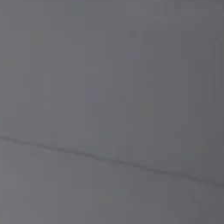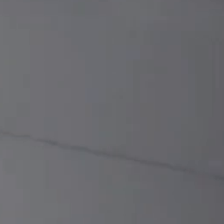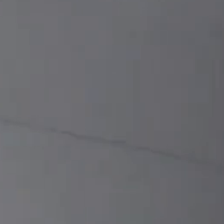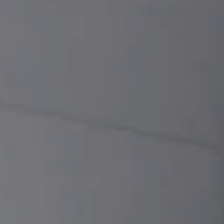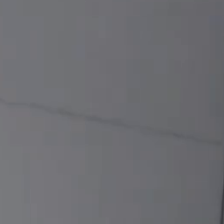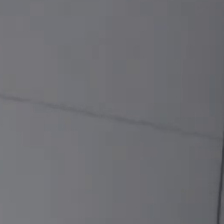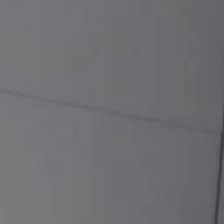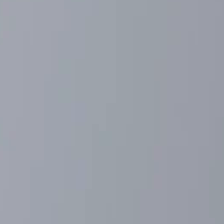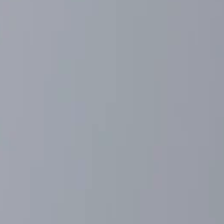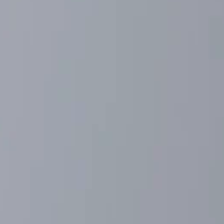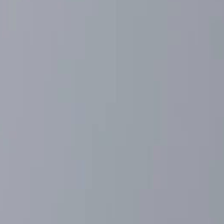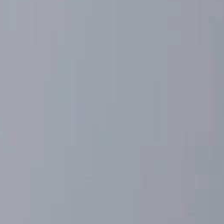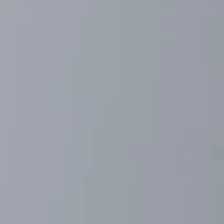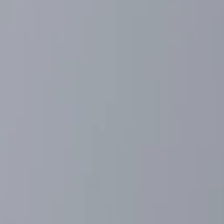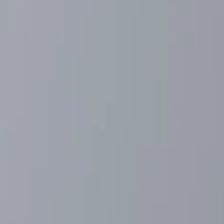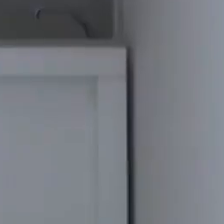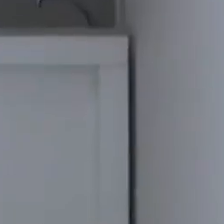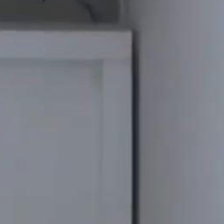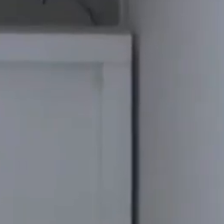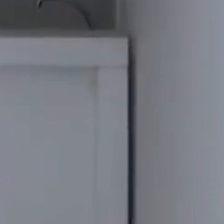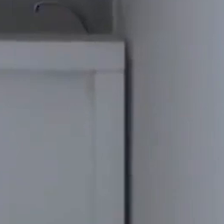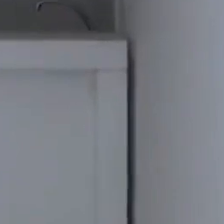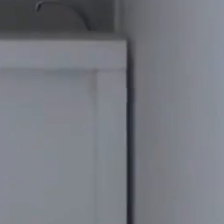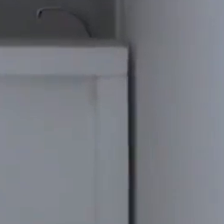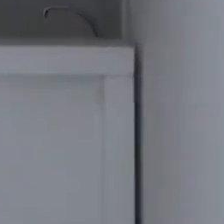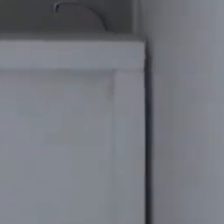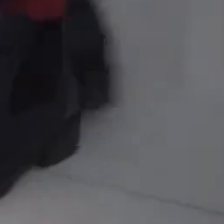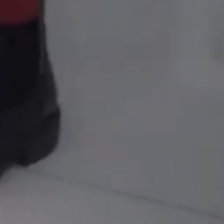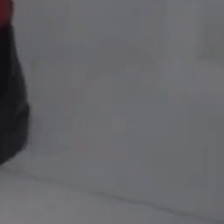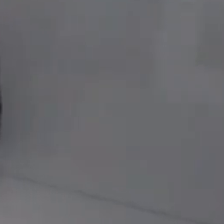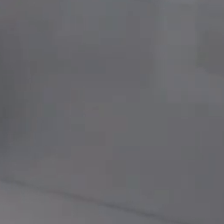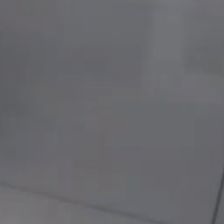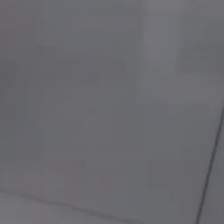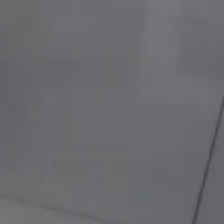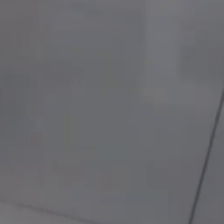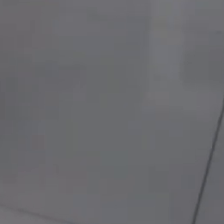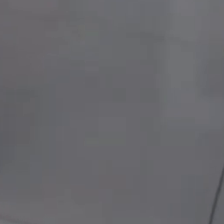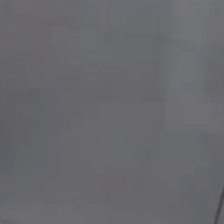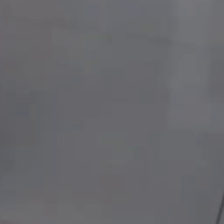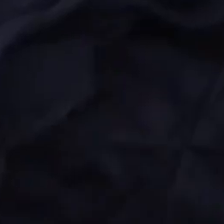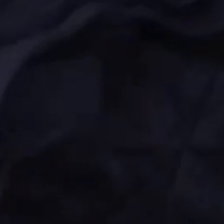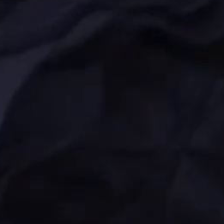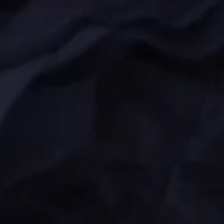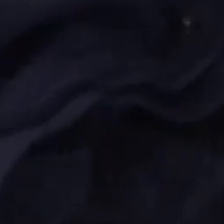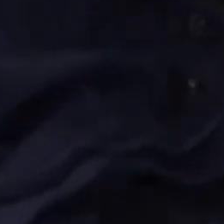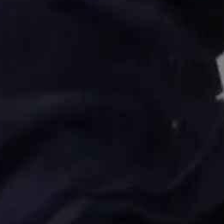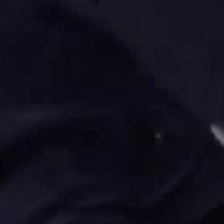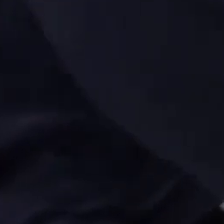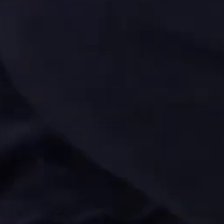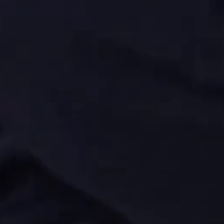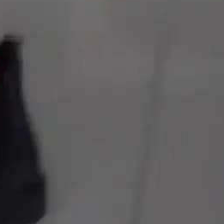No quiero hacer apuestas No quiero hacer apuestas